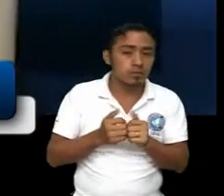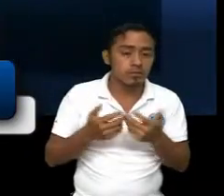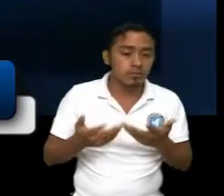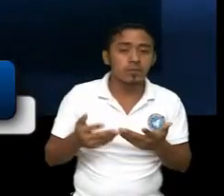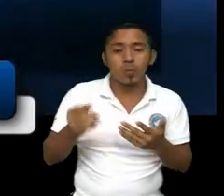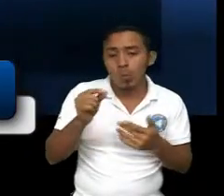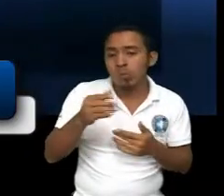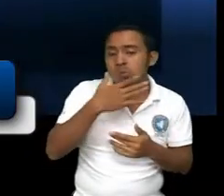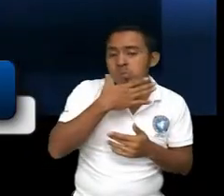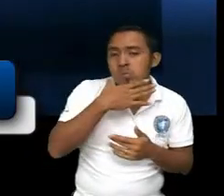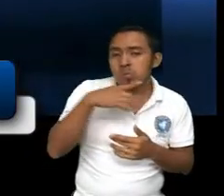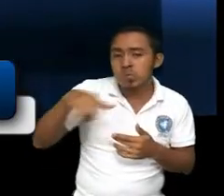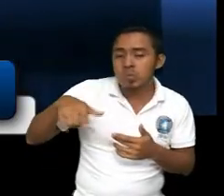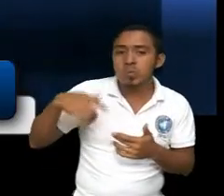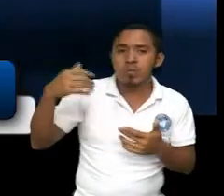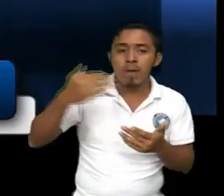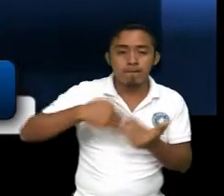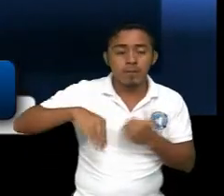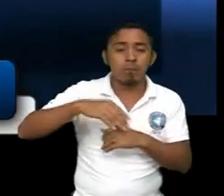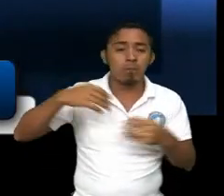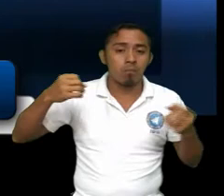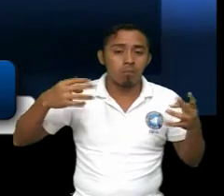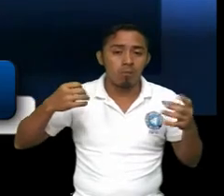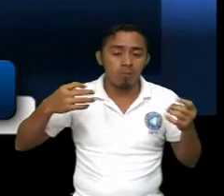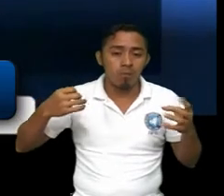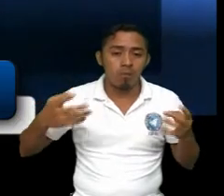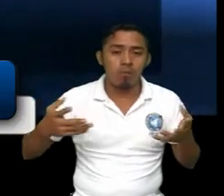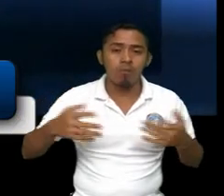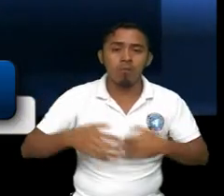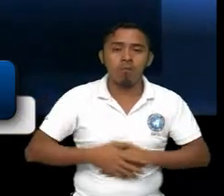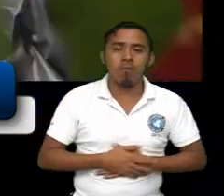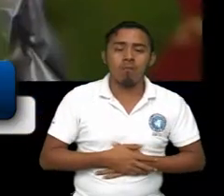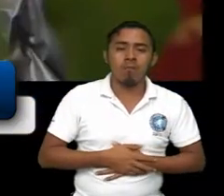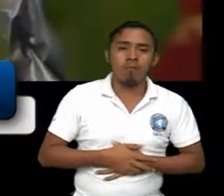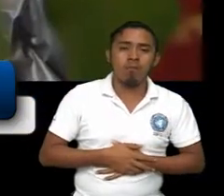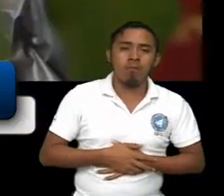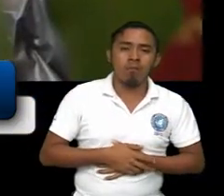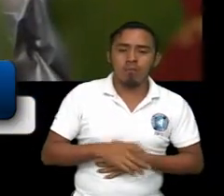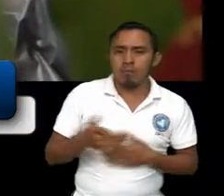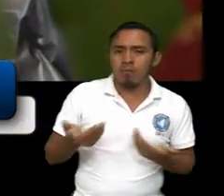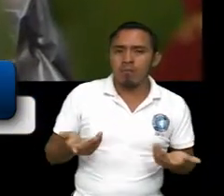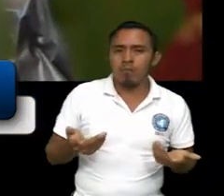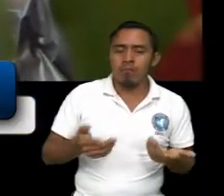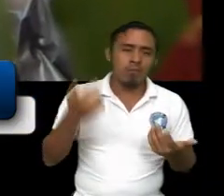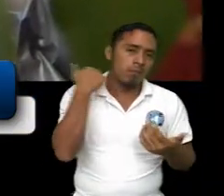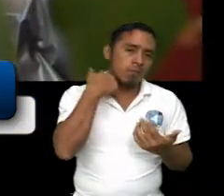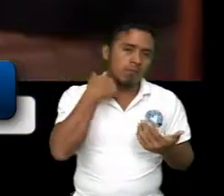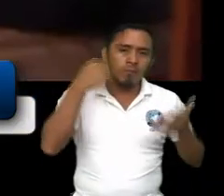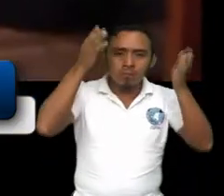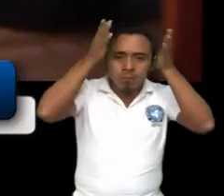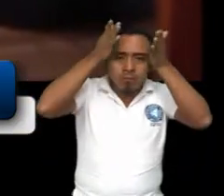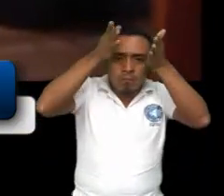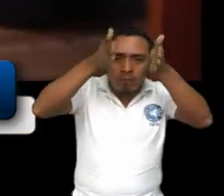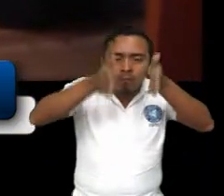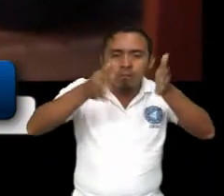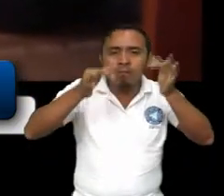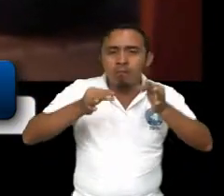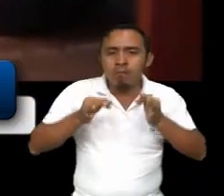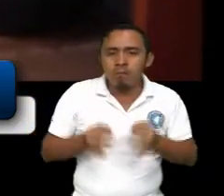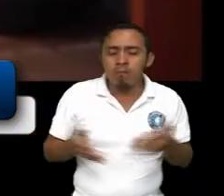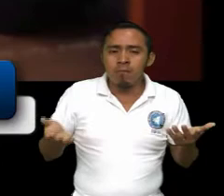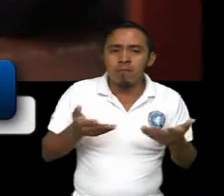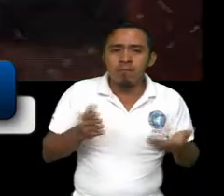más más doloroso puesto aún entonces hay que estar atentos atentos a vigilar